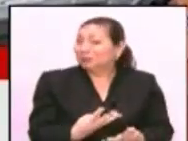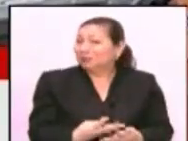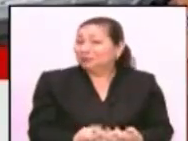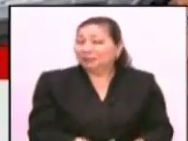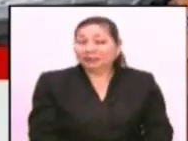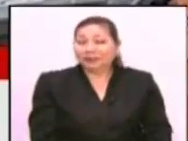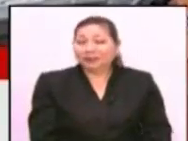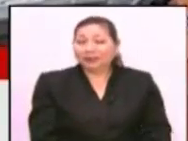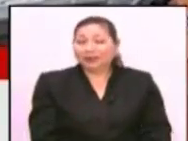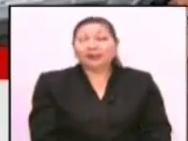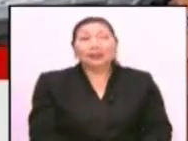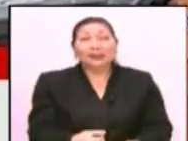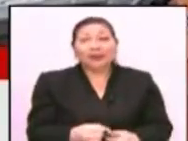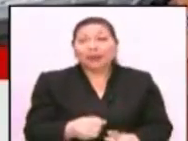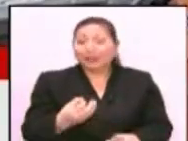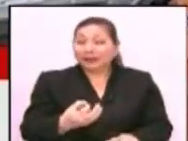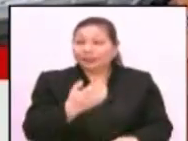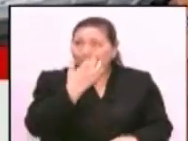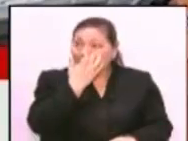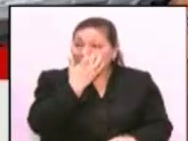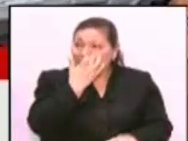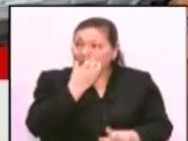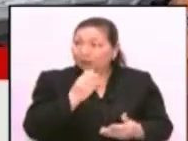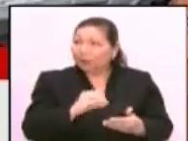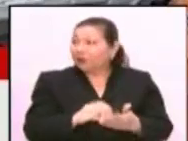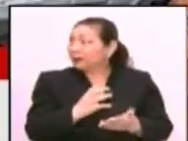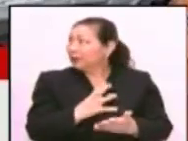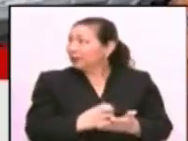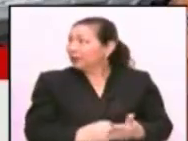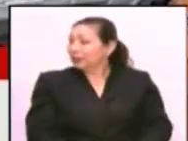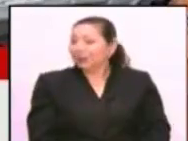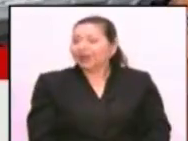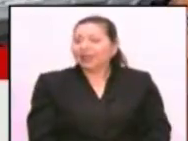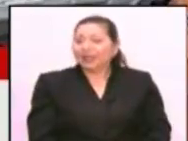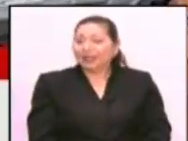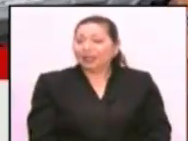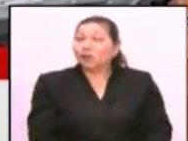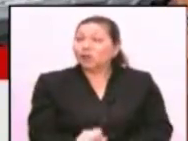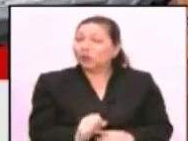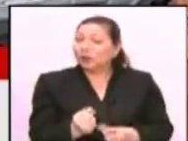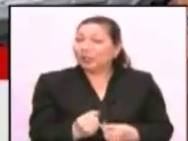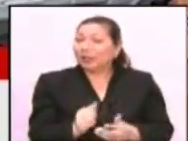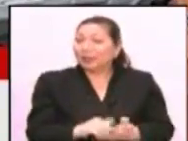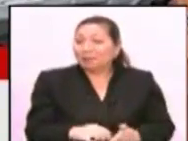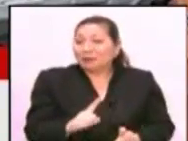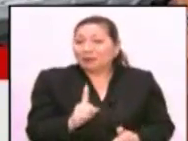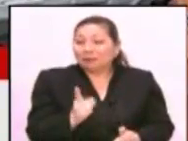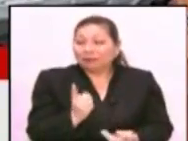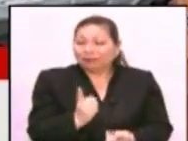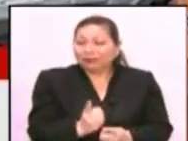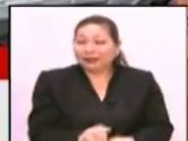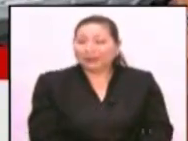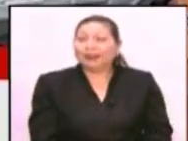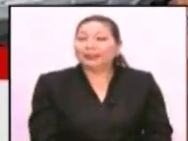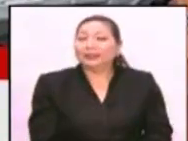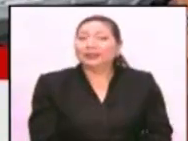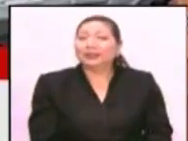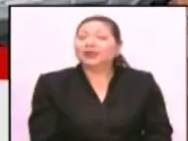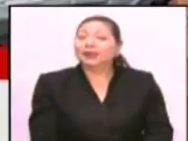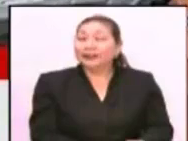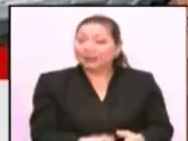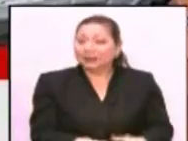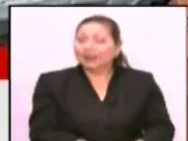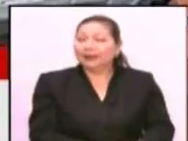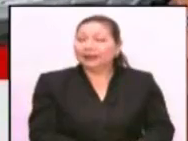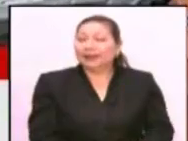cárceles de régimen duro y especial, pero el Estado no puede renunciar aún a la reinserción social de aquel que por primera vez pisa un penal, ¿no? Eso es